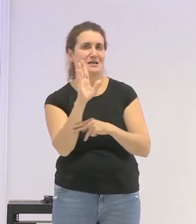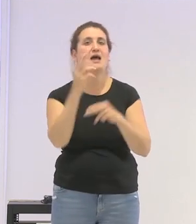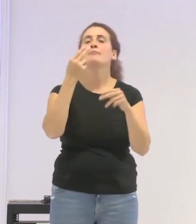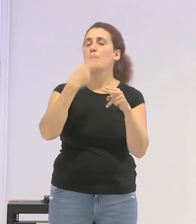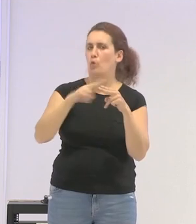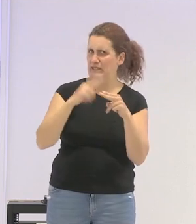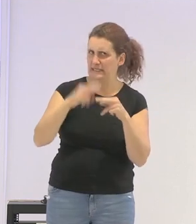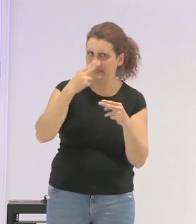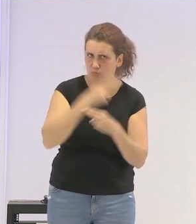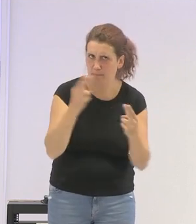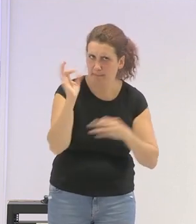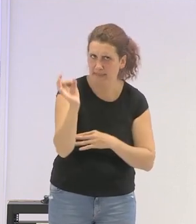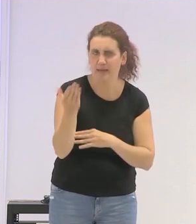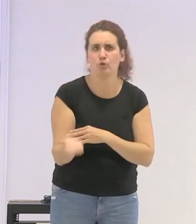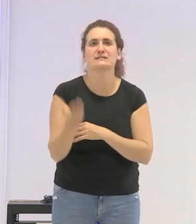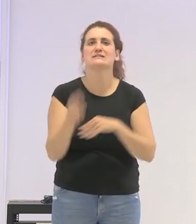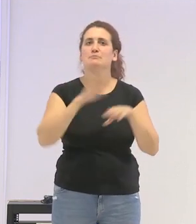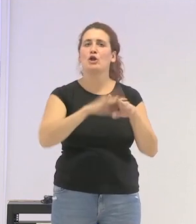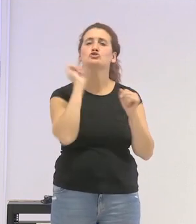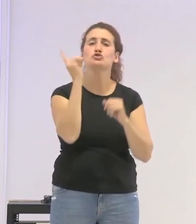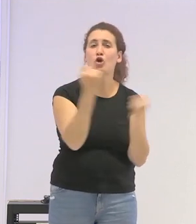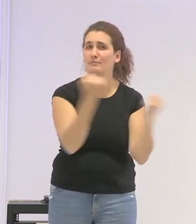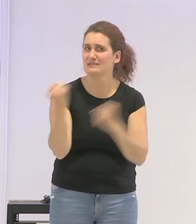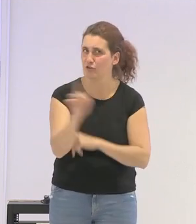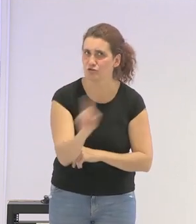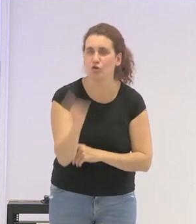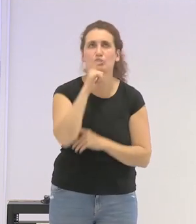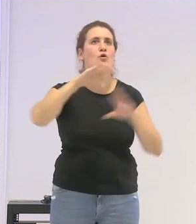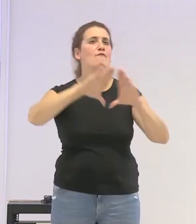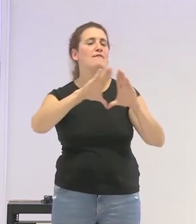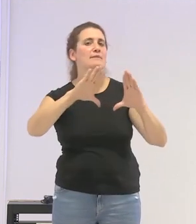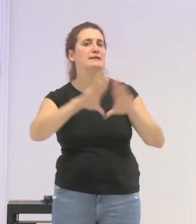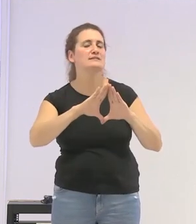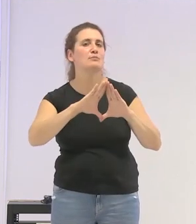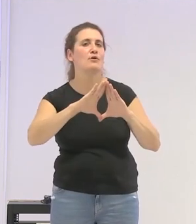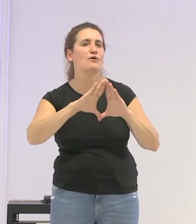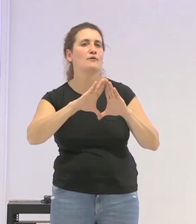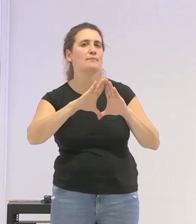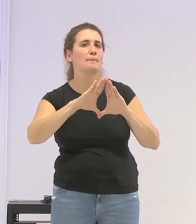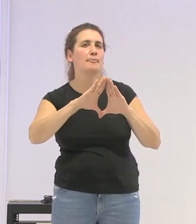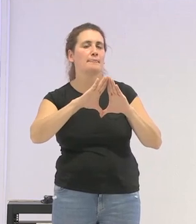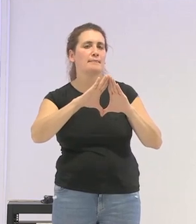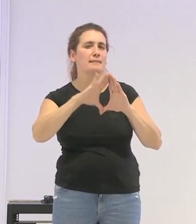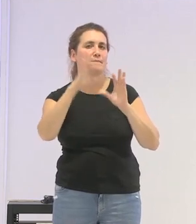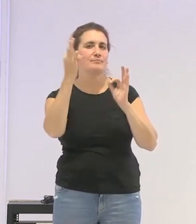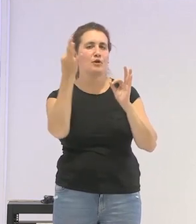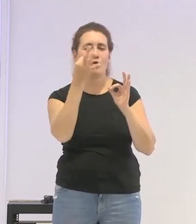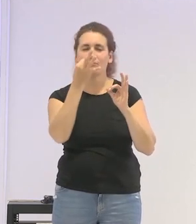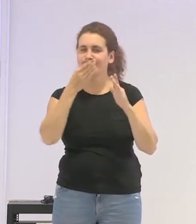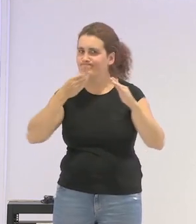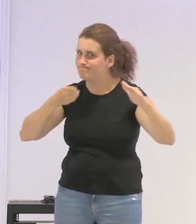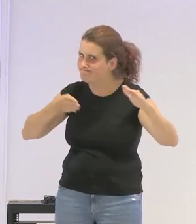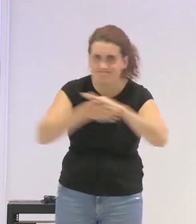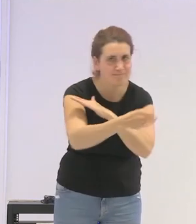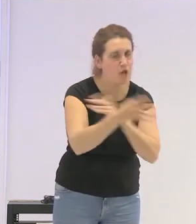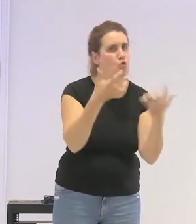importantes, pero creo que también es un feminismo que tiene que atravesar, por un lado, tiene que atravesar como